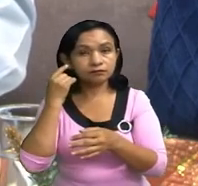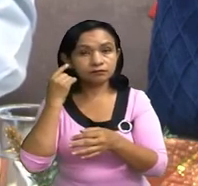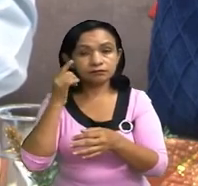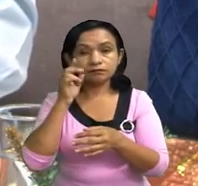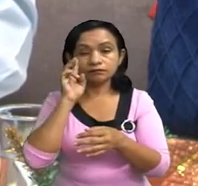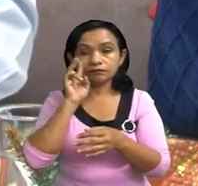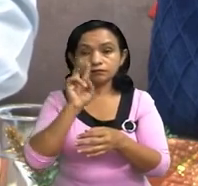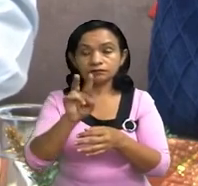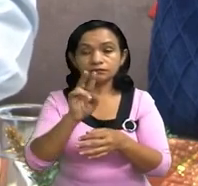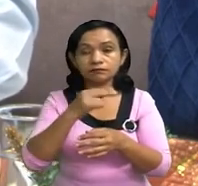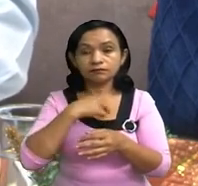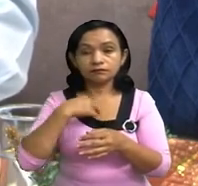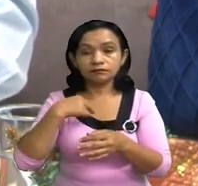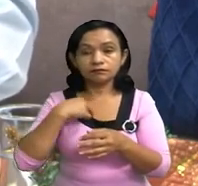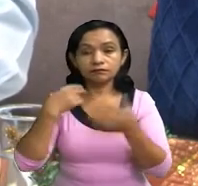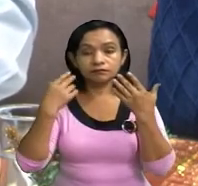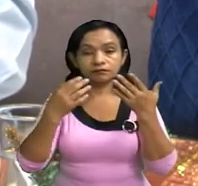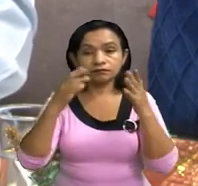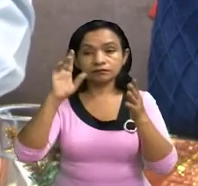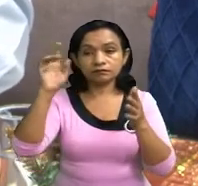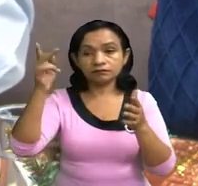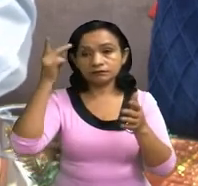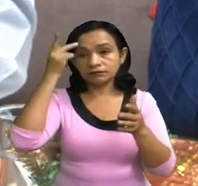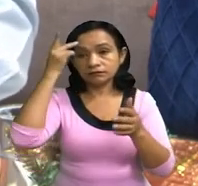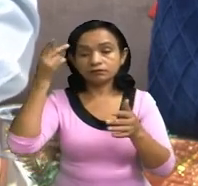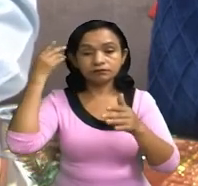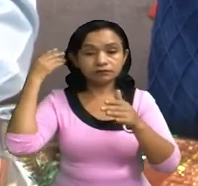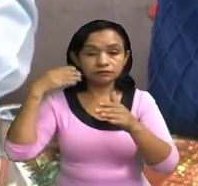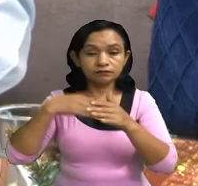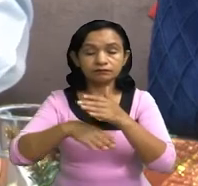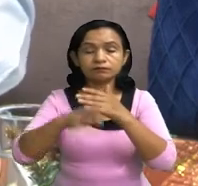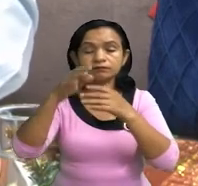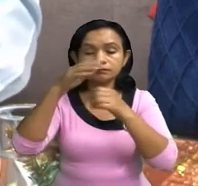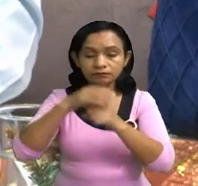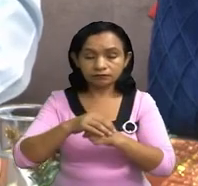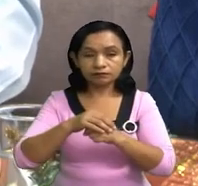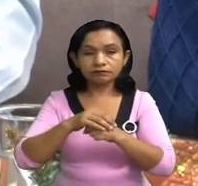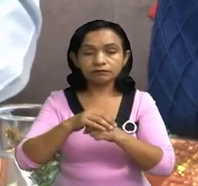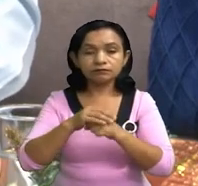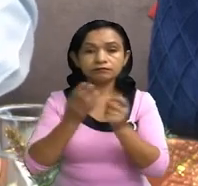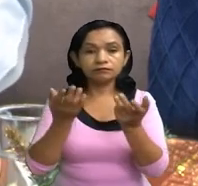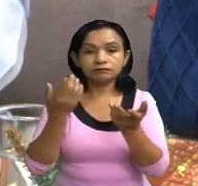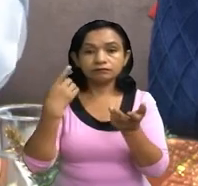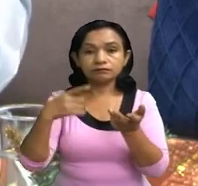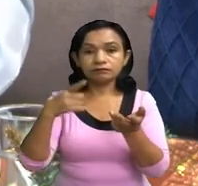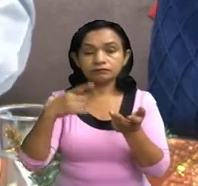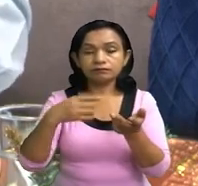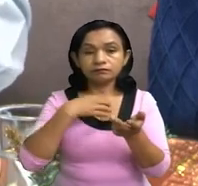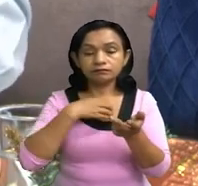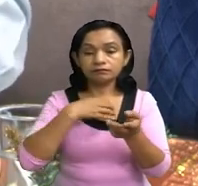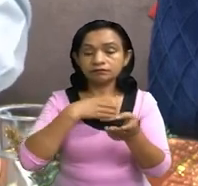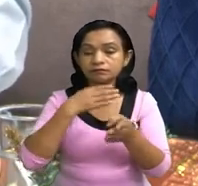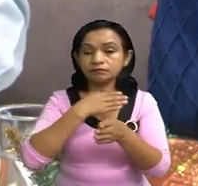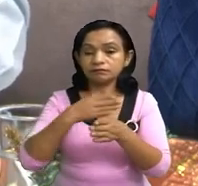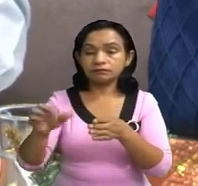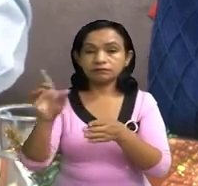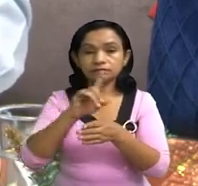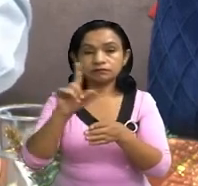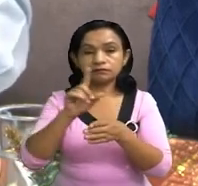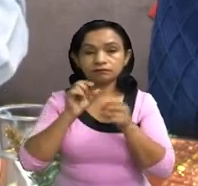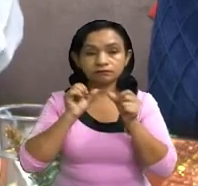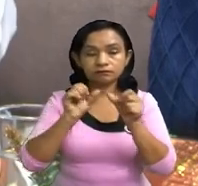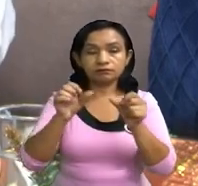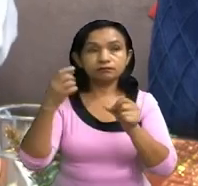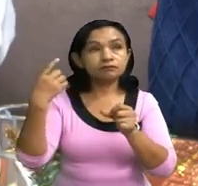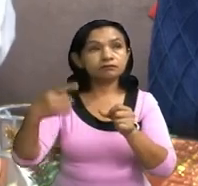que están haciendo campaña política. Y ahí vamos a llegar a orar. Es nuestro derecho. No nos excluyan. Seguiremos ejerciendo el